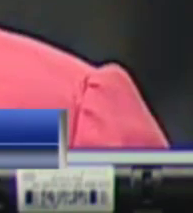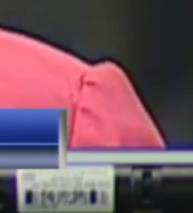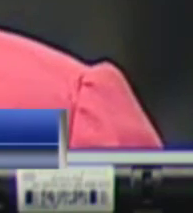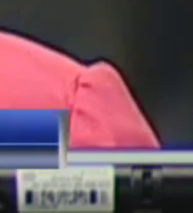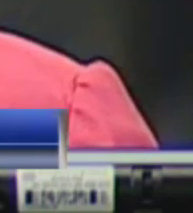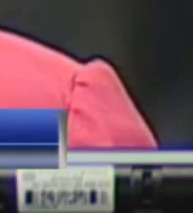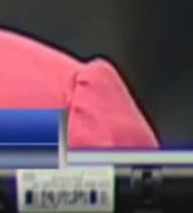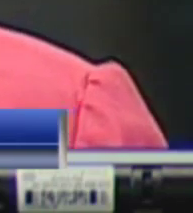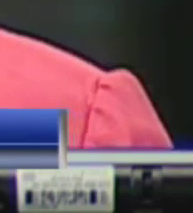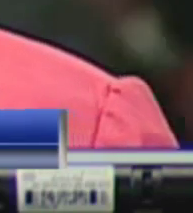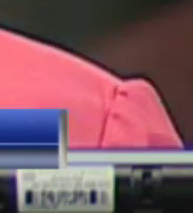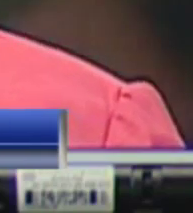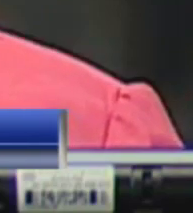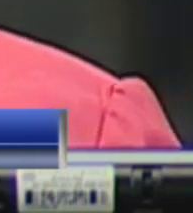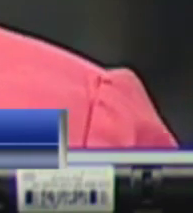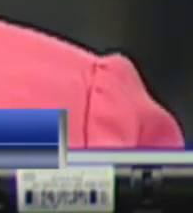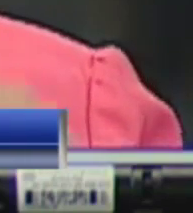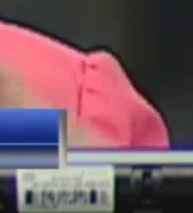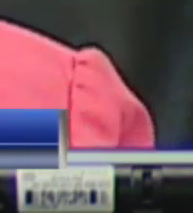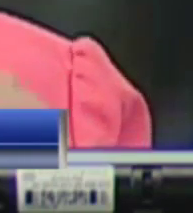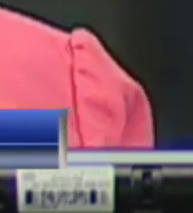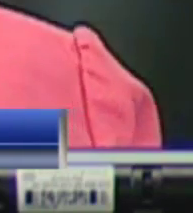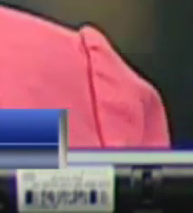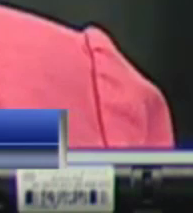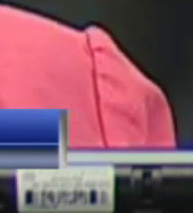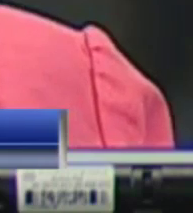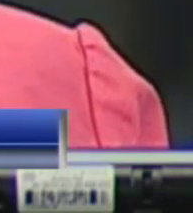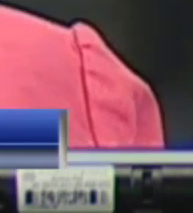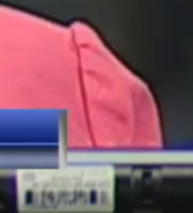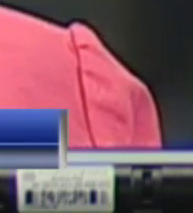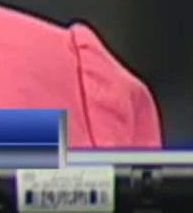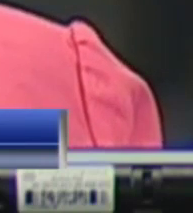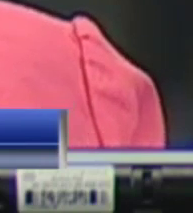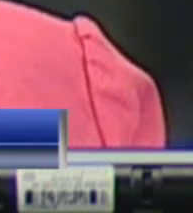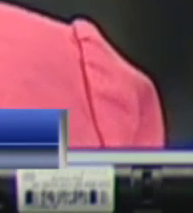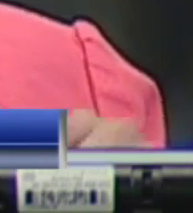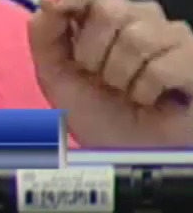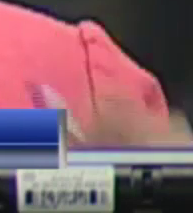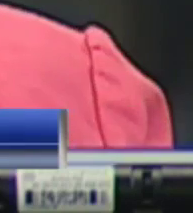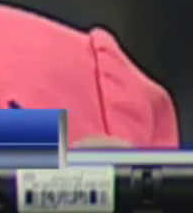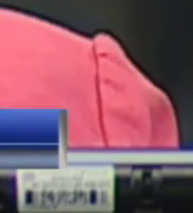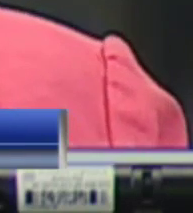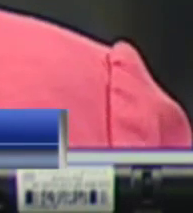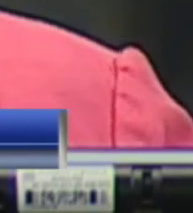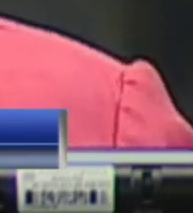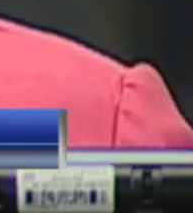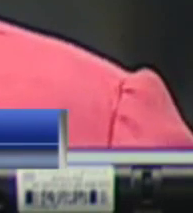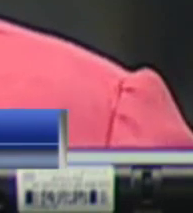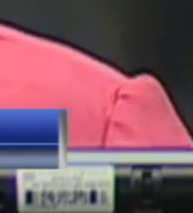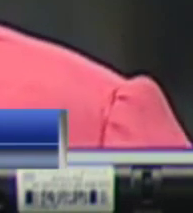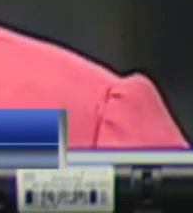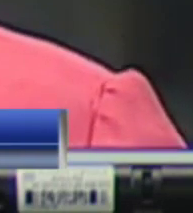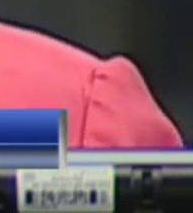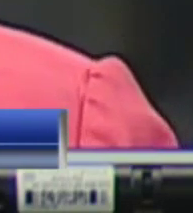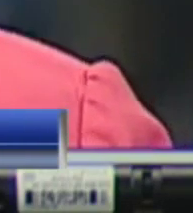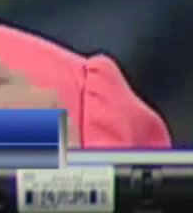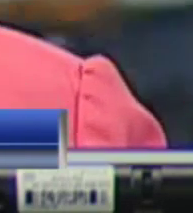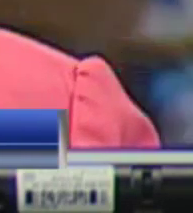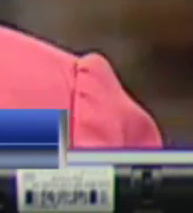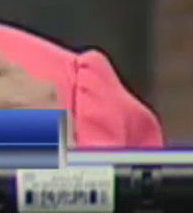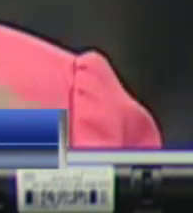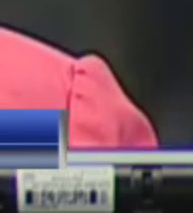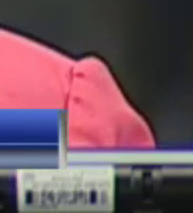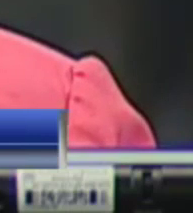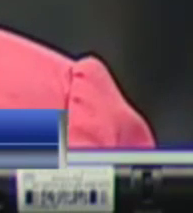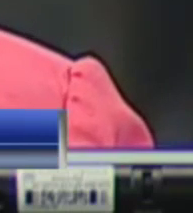desarrollo en territorio nacional. Enhorabuena para las MIPYMES. Esta sí es una apuesta seria para que